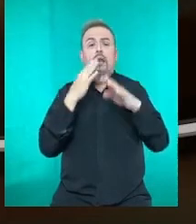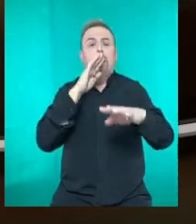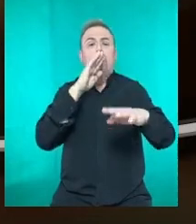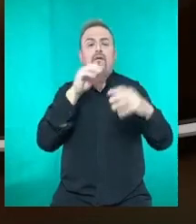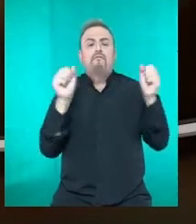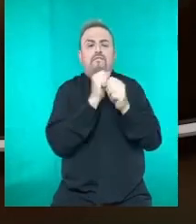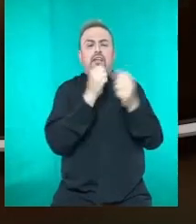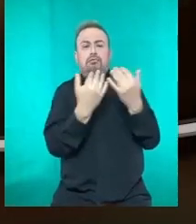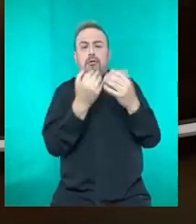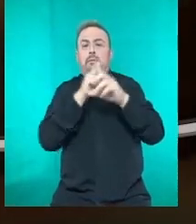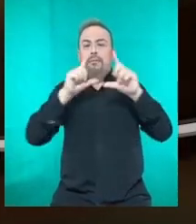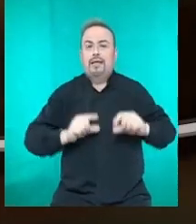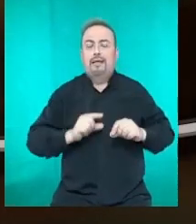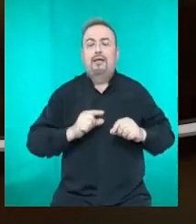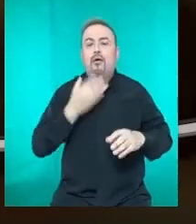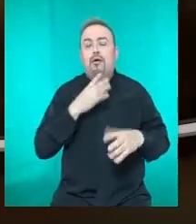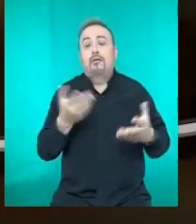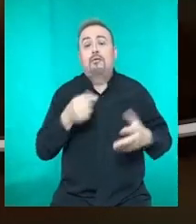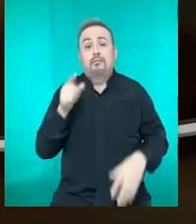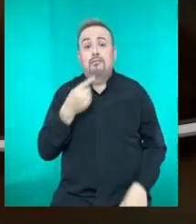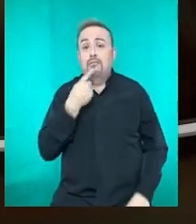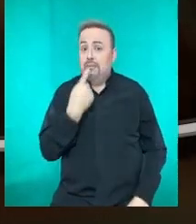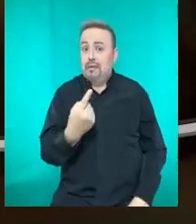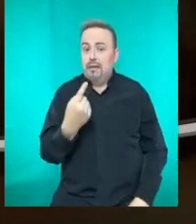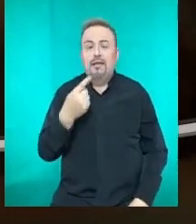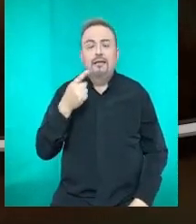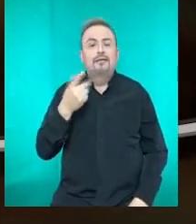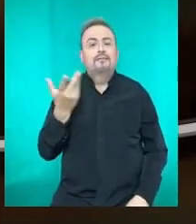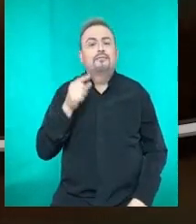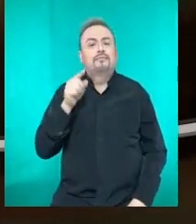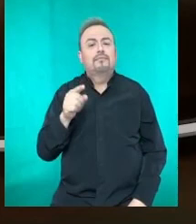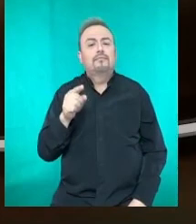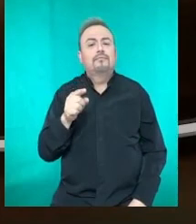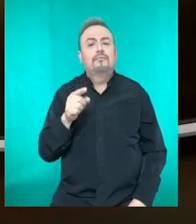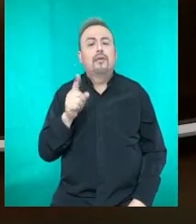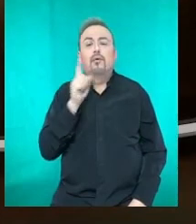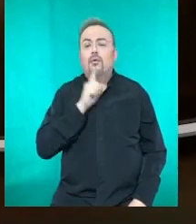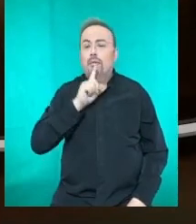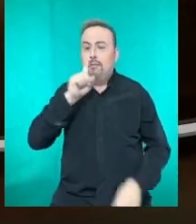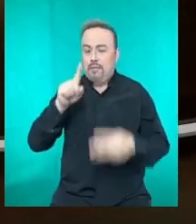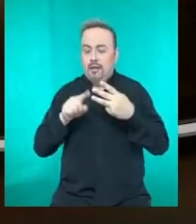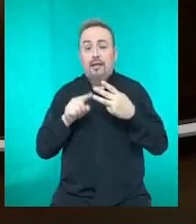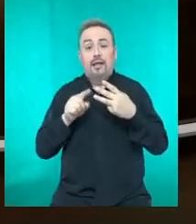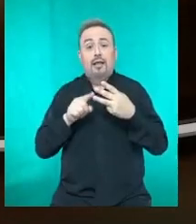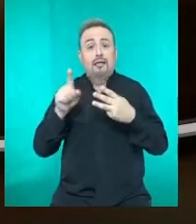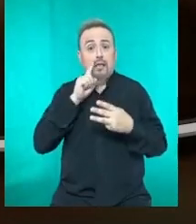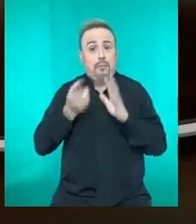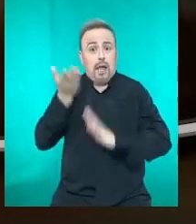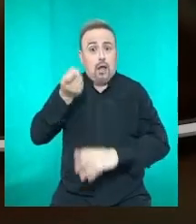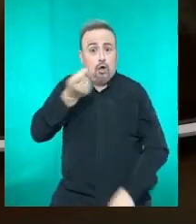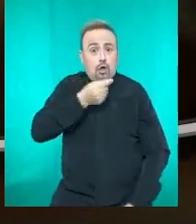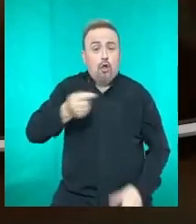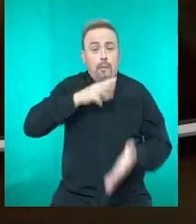Referente a estos materiales reciclados de los que hacía alusión recién usted, ahí la tercera y última pregunta dice, ¿tienen un mayor costo justamente en los